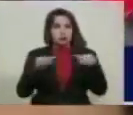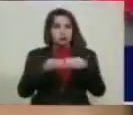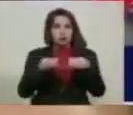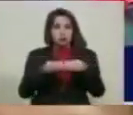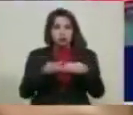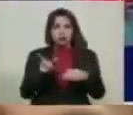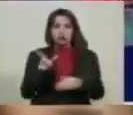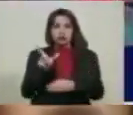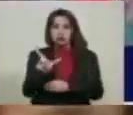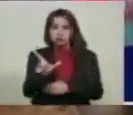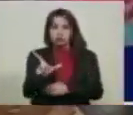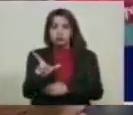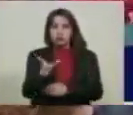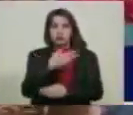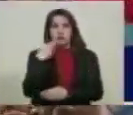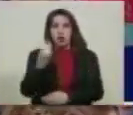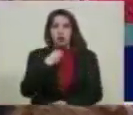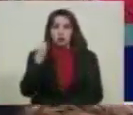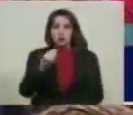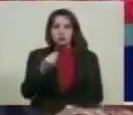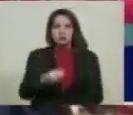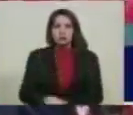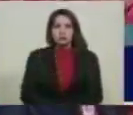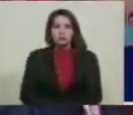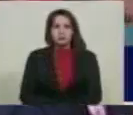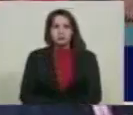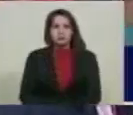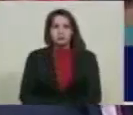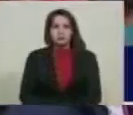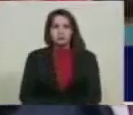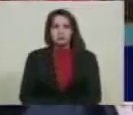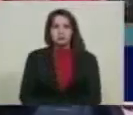nuestra juventud, del Gran Polo.